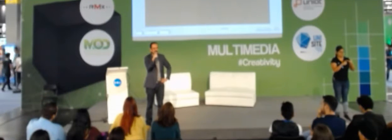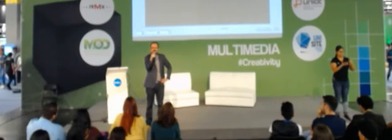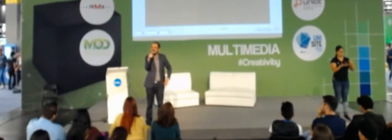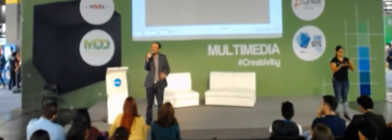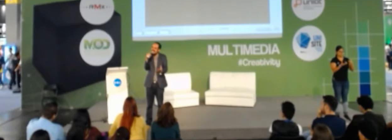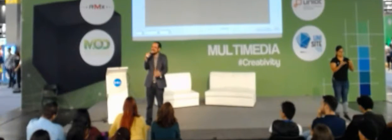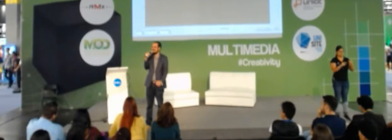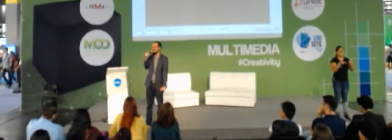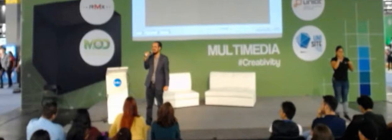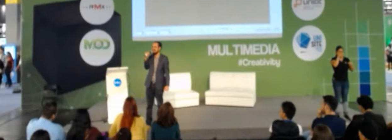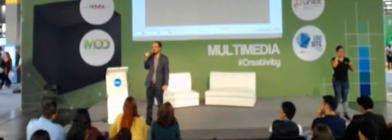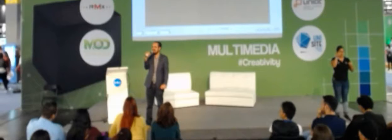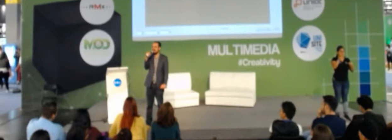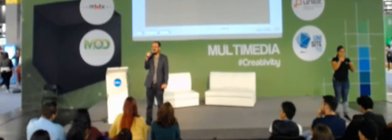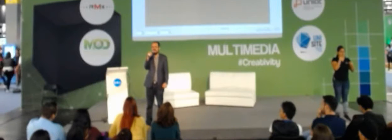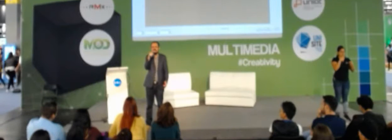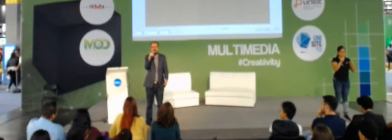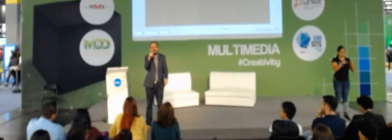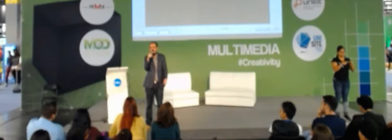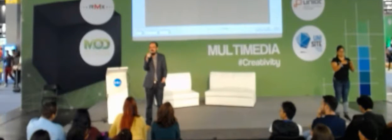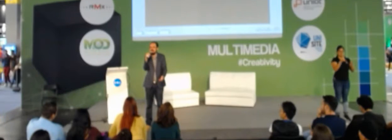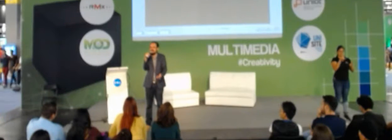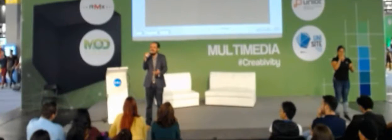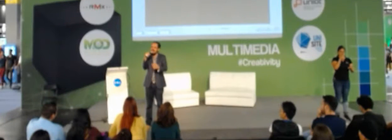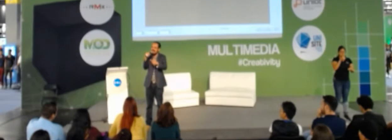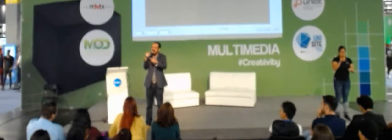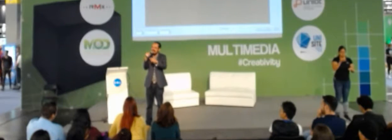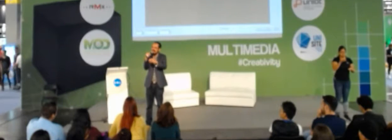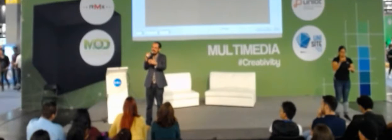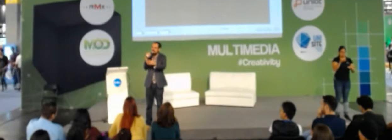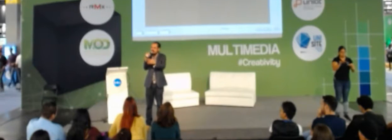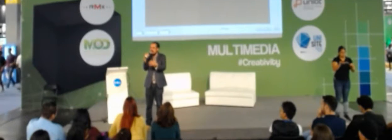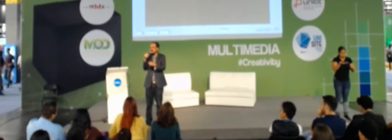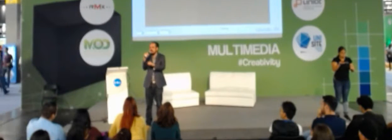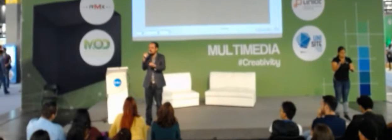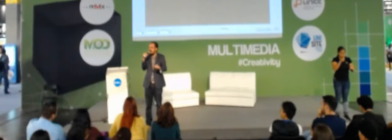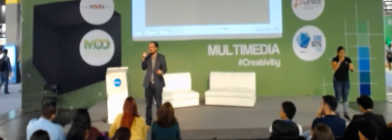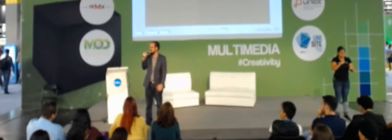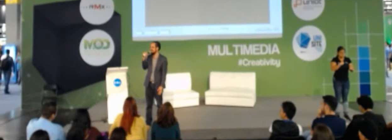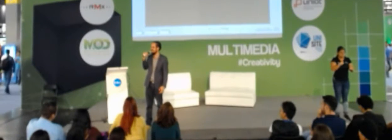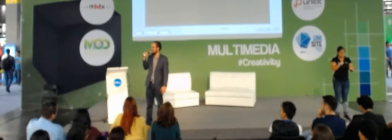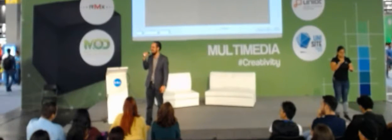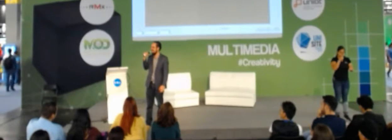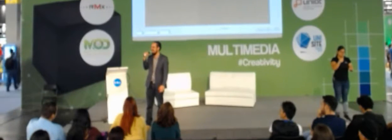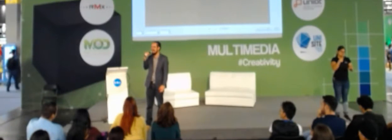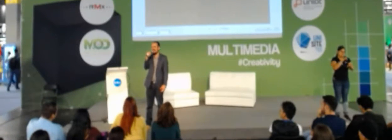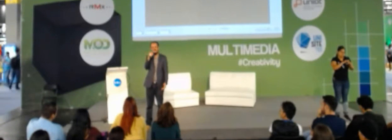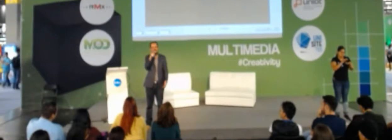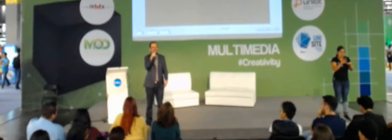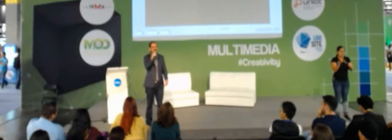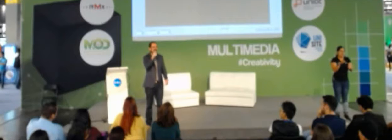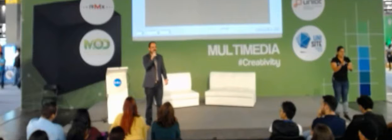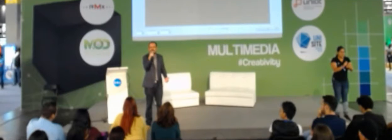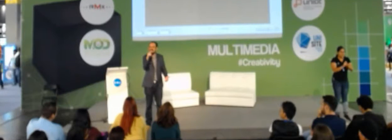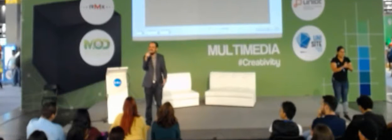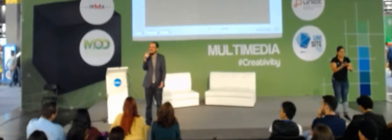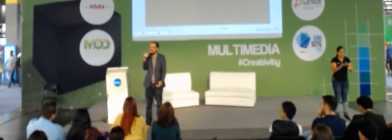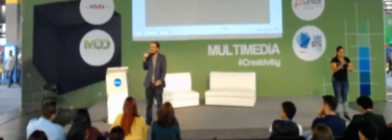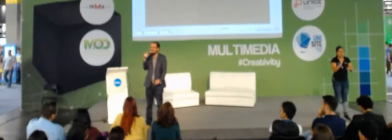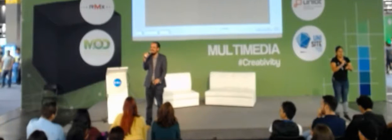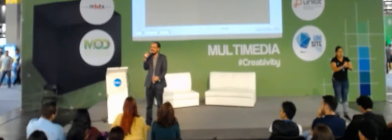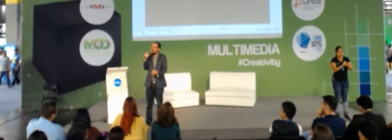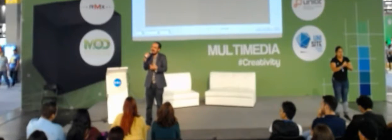más bien inglés. Y ella dice, bueno, pues el reading y el writing. Y le dicen, ah, ¿pero qué